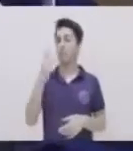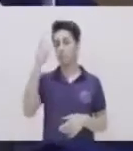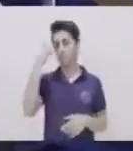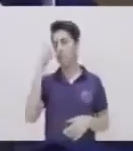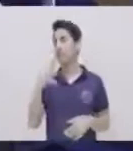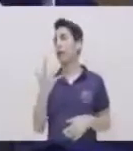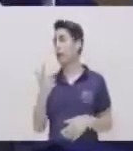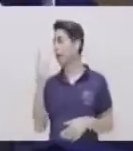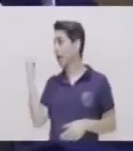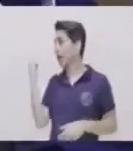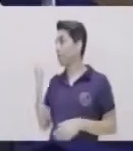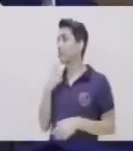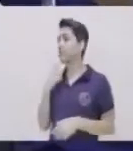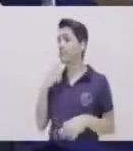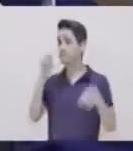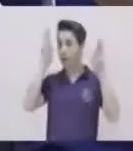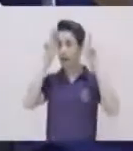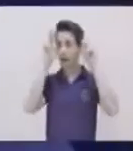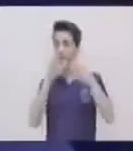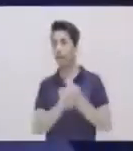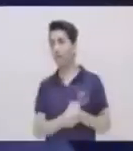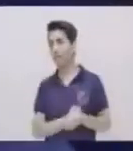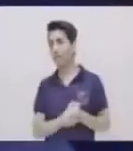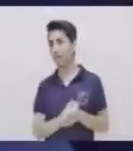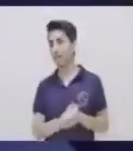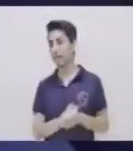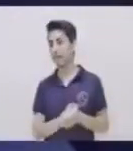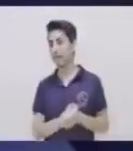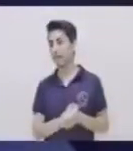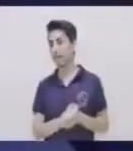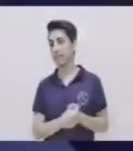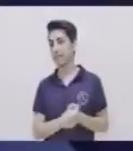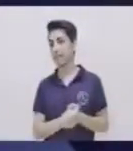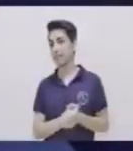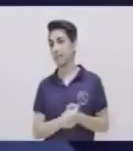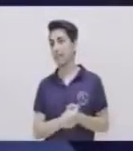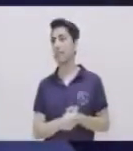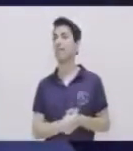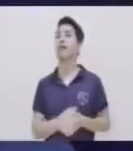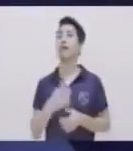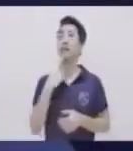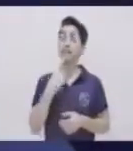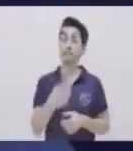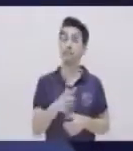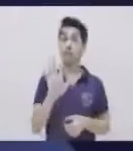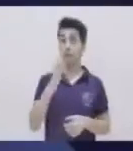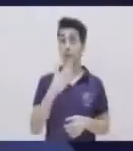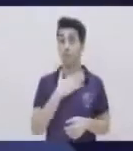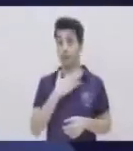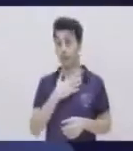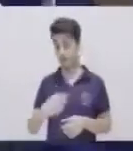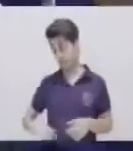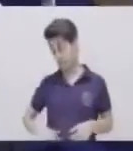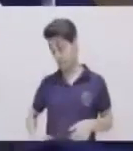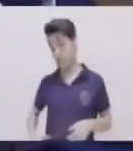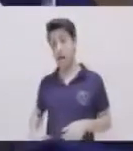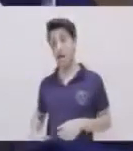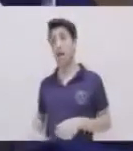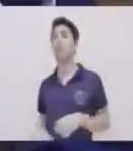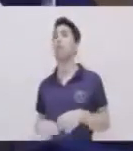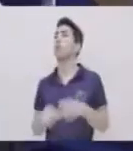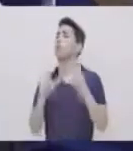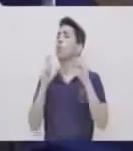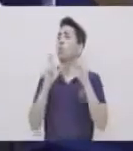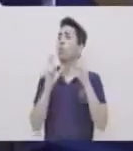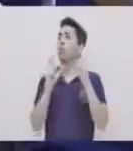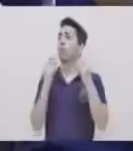¿Qué idea crees que tuvo la liebre? Mi hígado es un medicamento muy preciado. No